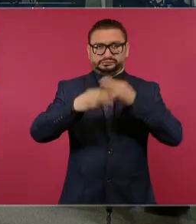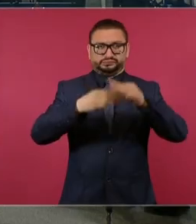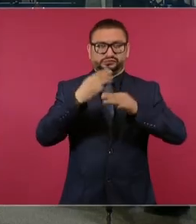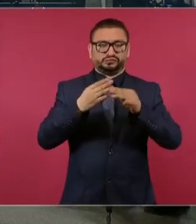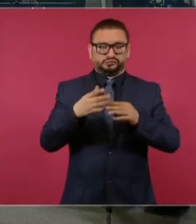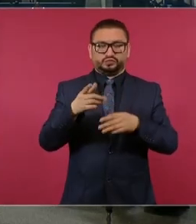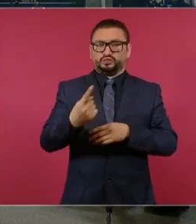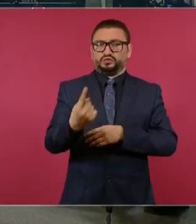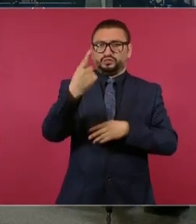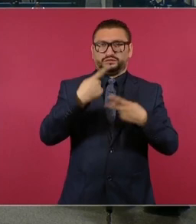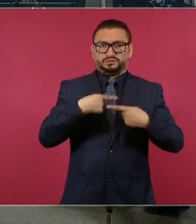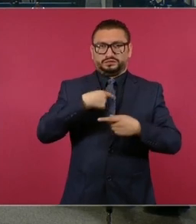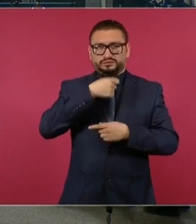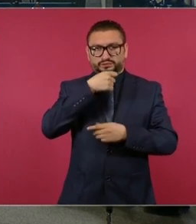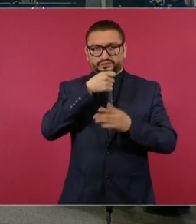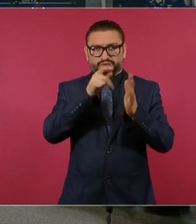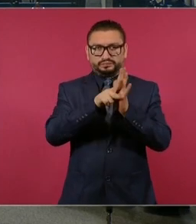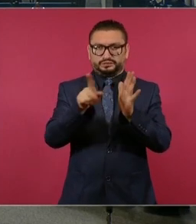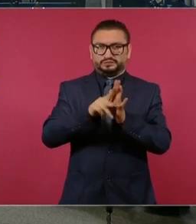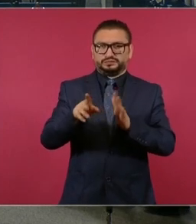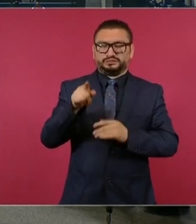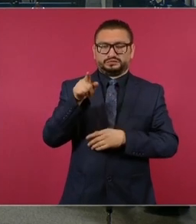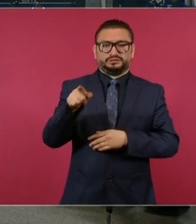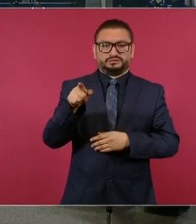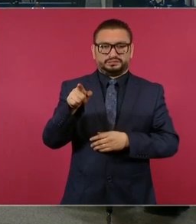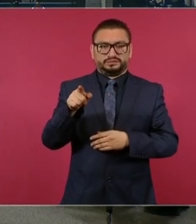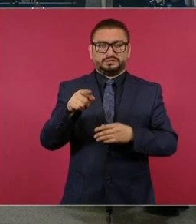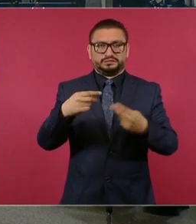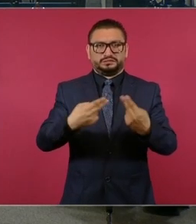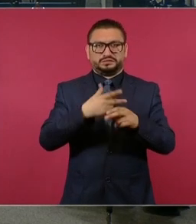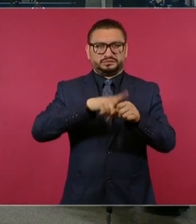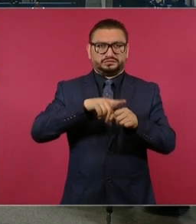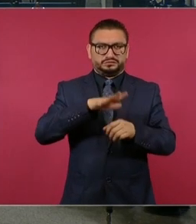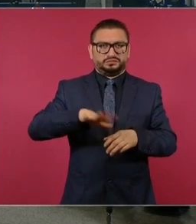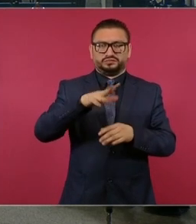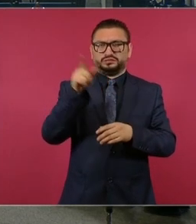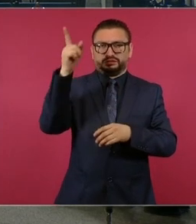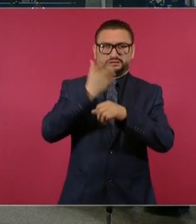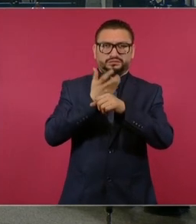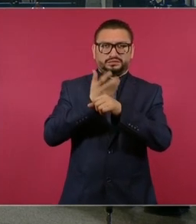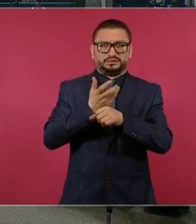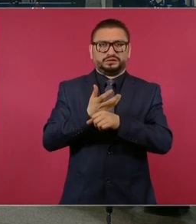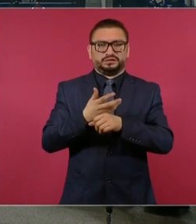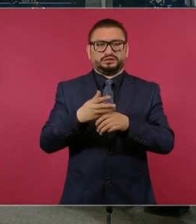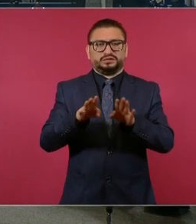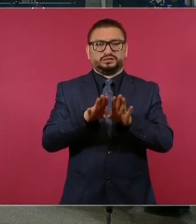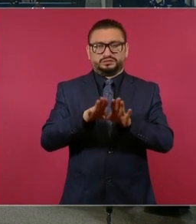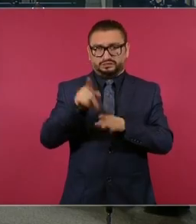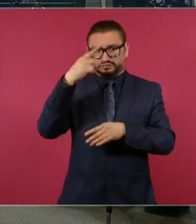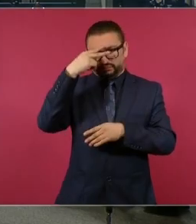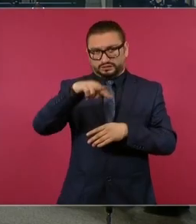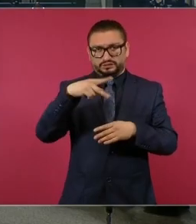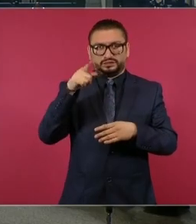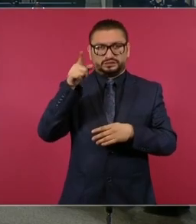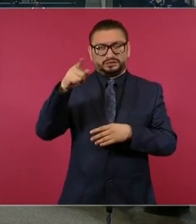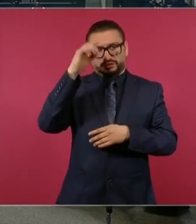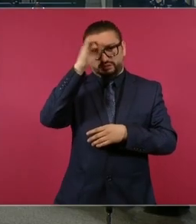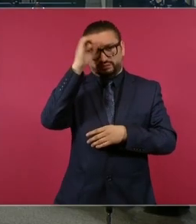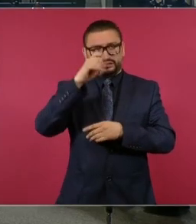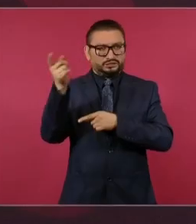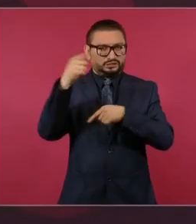Hay un periodista que no trabaja en un medio nacional, sino en Estados Unidos, pero es mexicano y opina